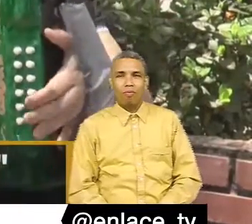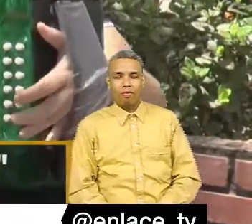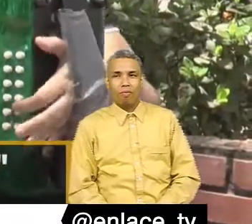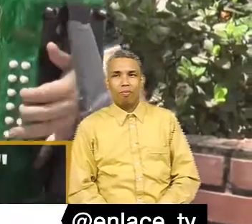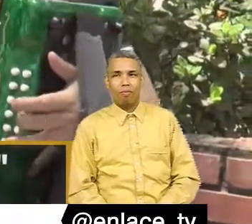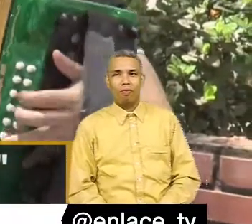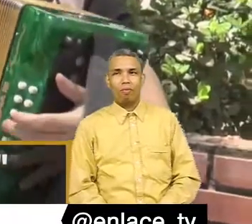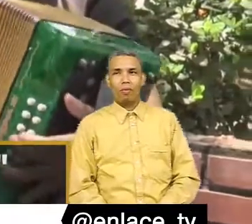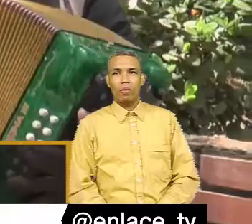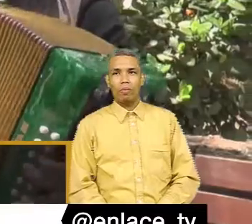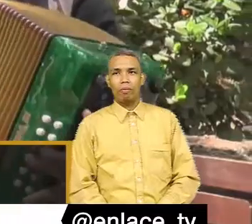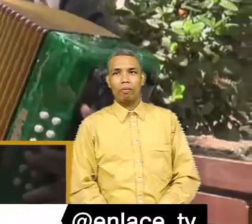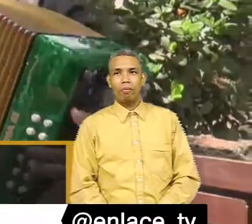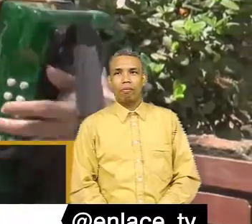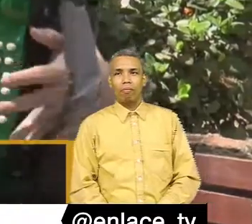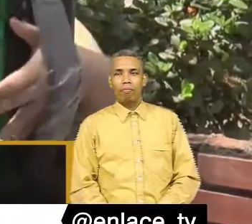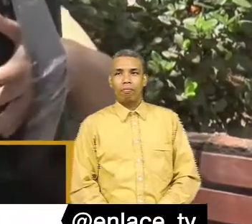¡Ay, hombre!